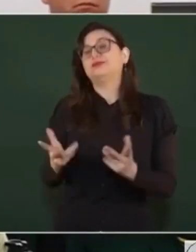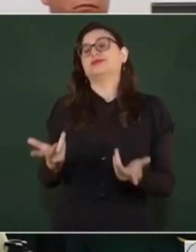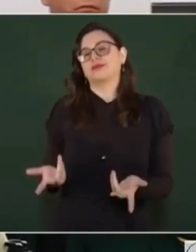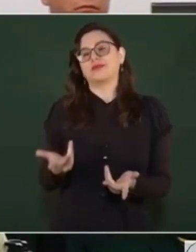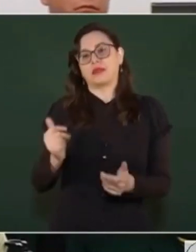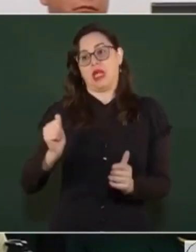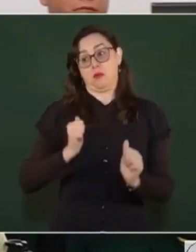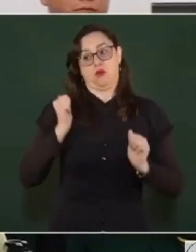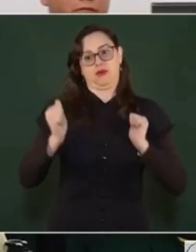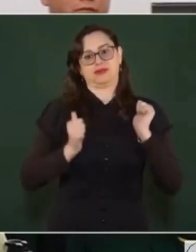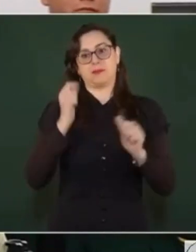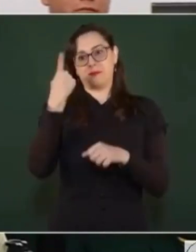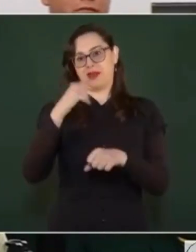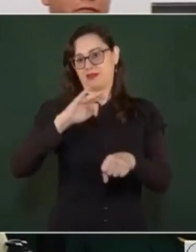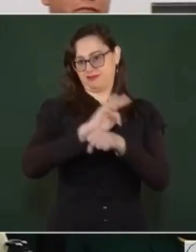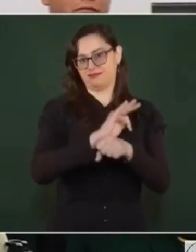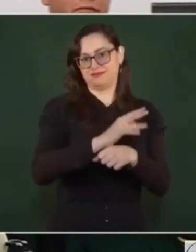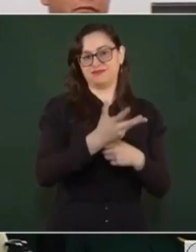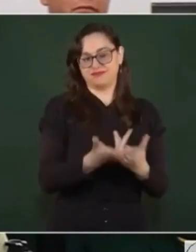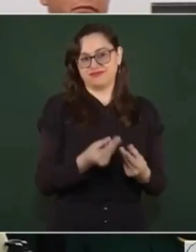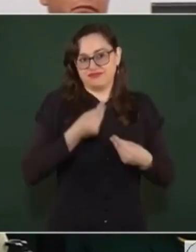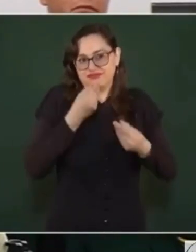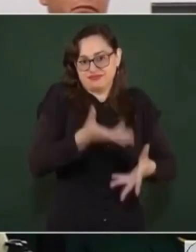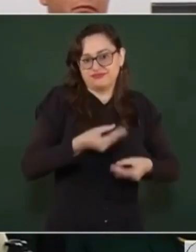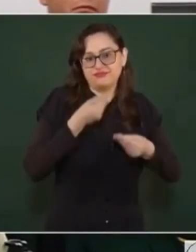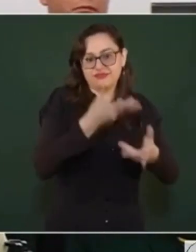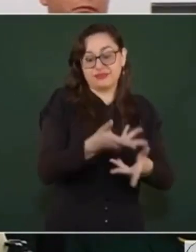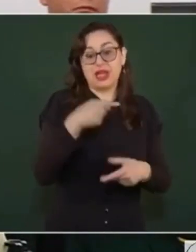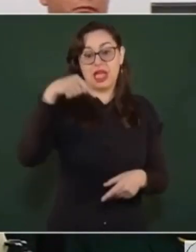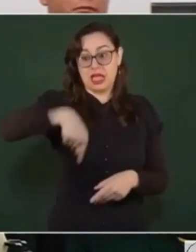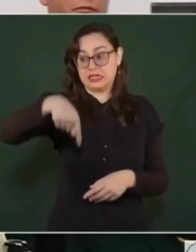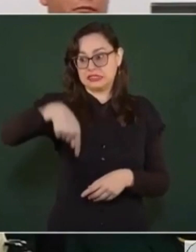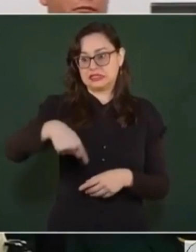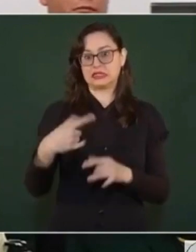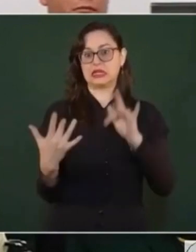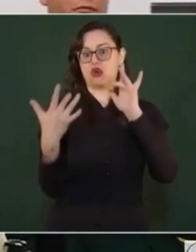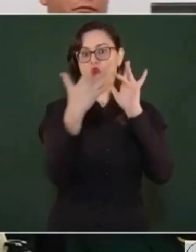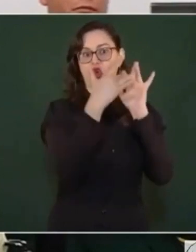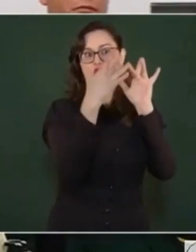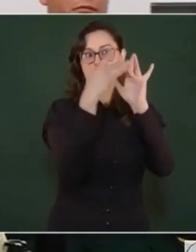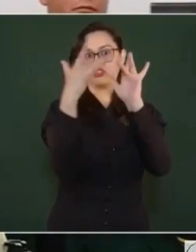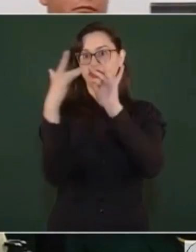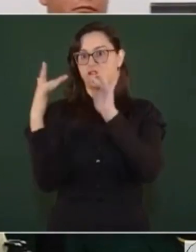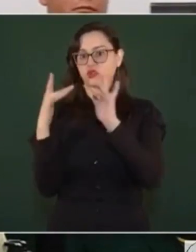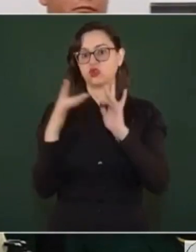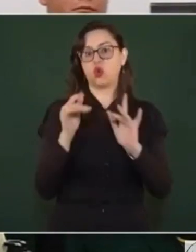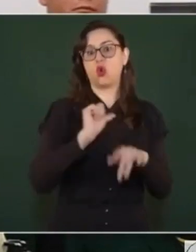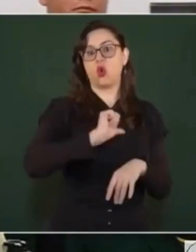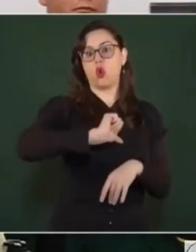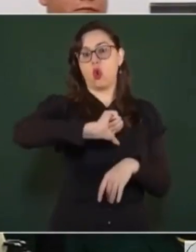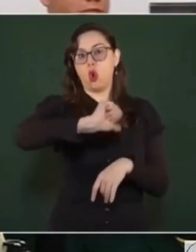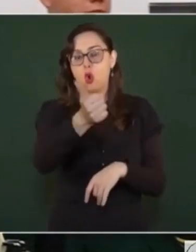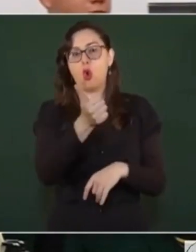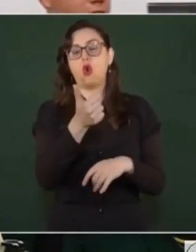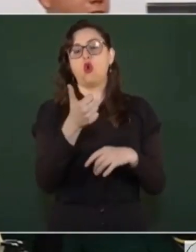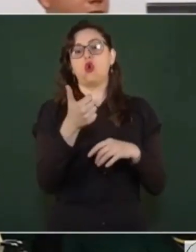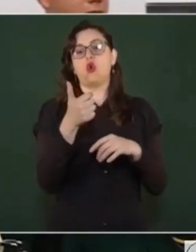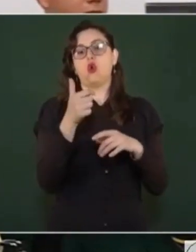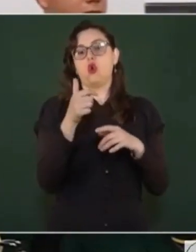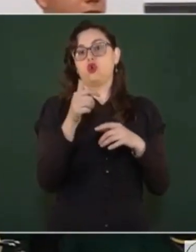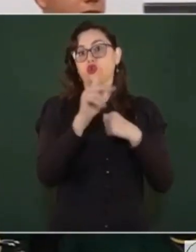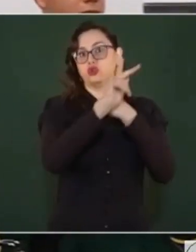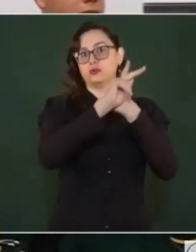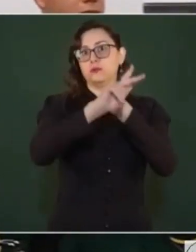habla incluso de que este búnker tenía conexión con algunas otras agencias de